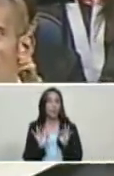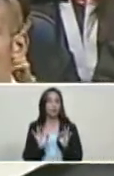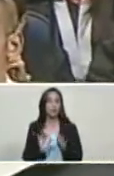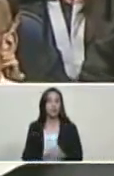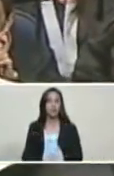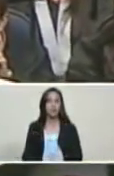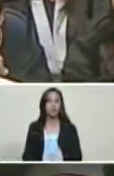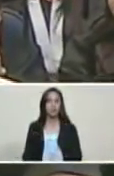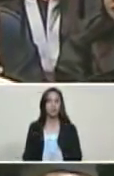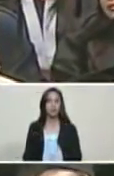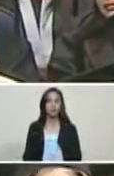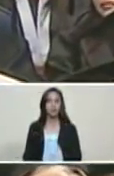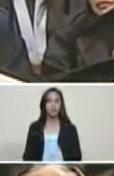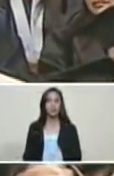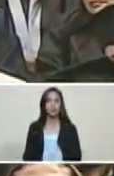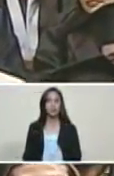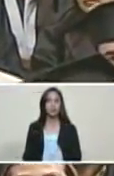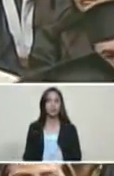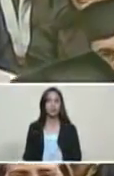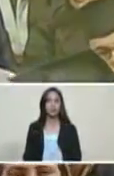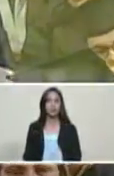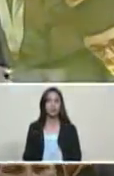concretas y contundentes,